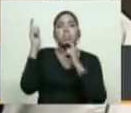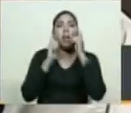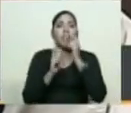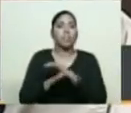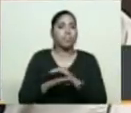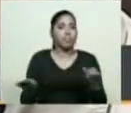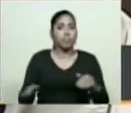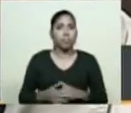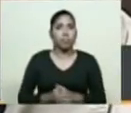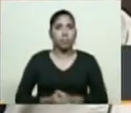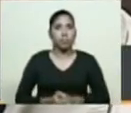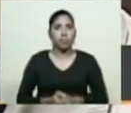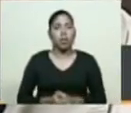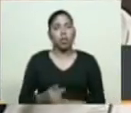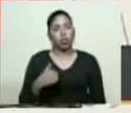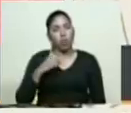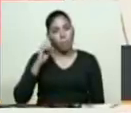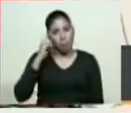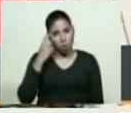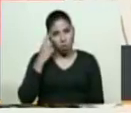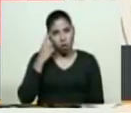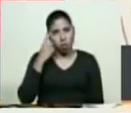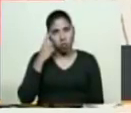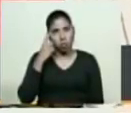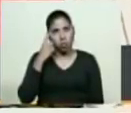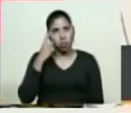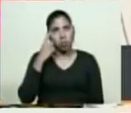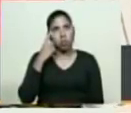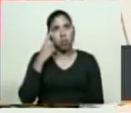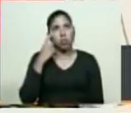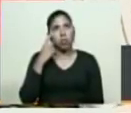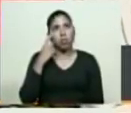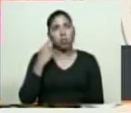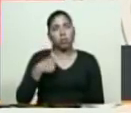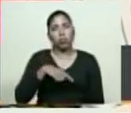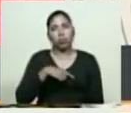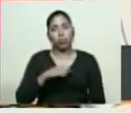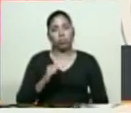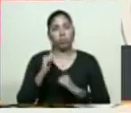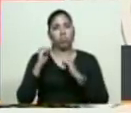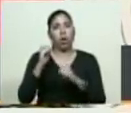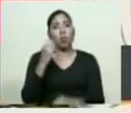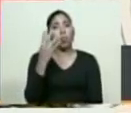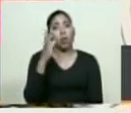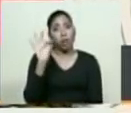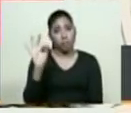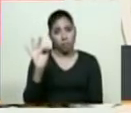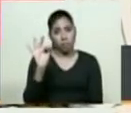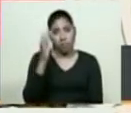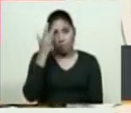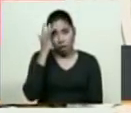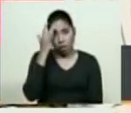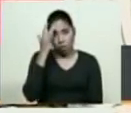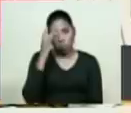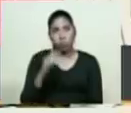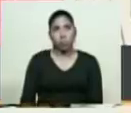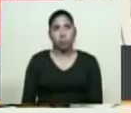Yo recuerdo que cuando nosotros nos alzamos el 4 de febrero, esa